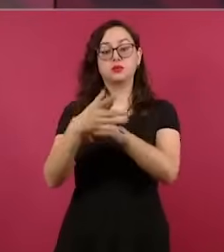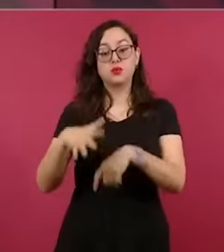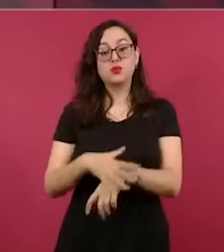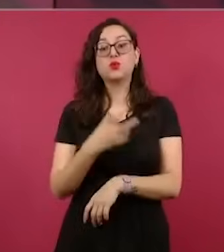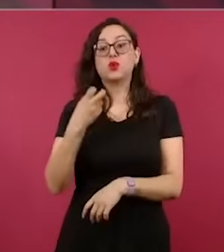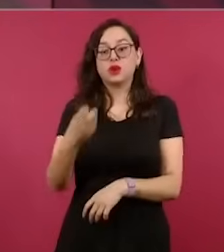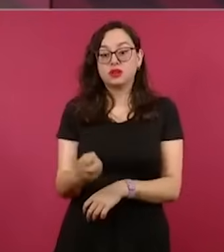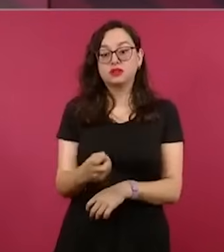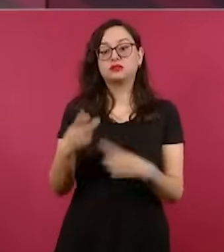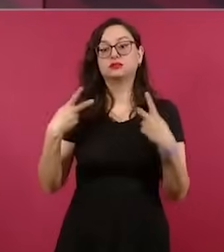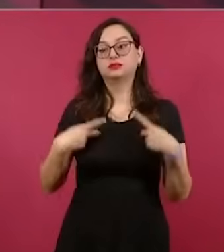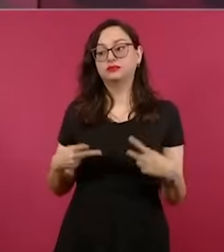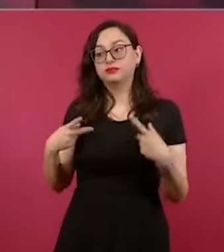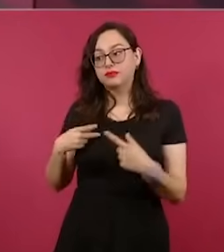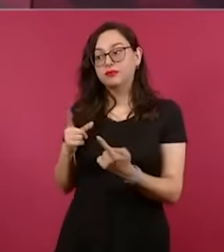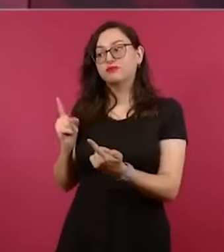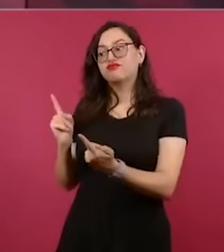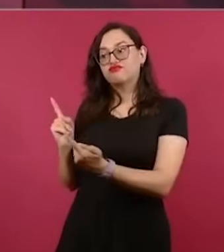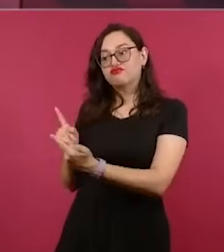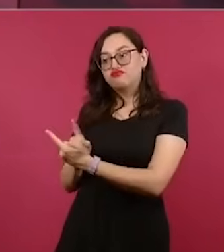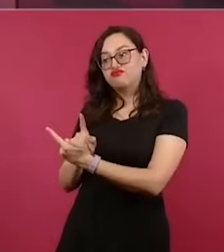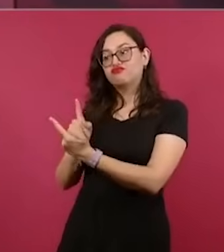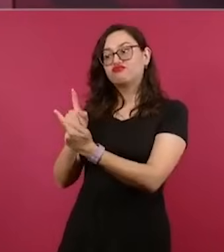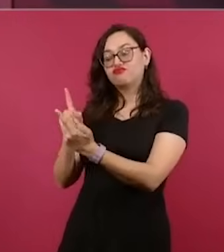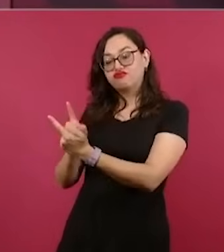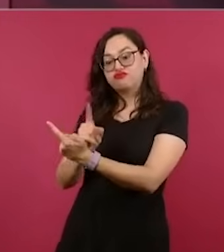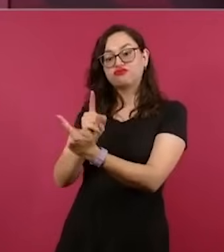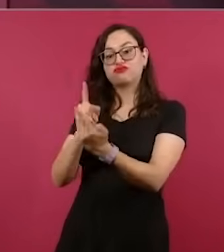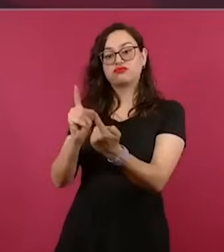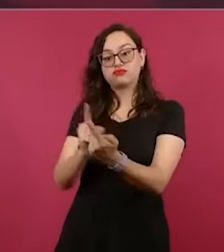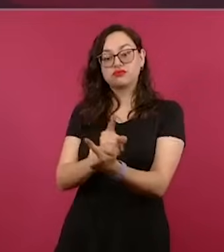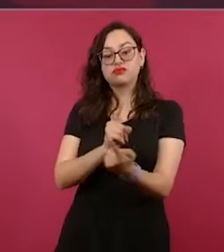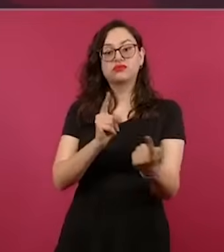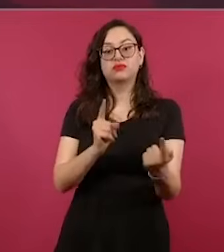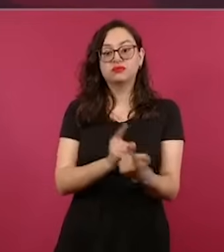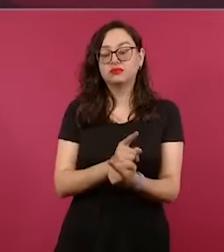desde abajo y entre todos, millones.